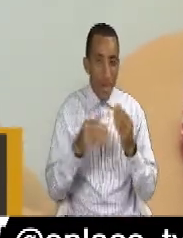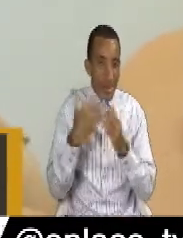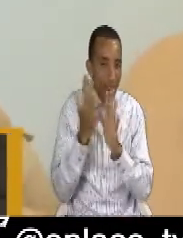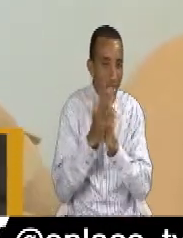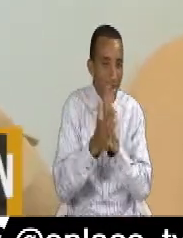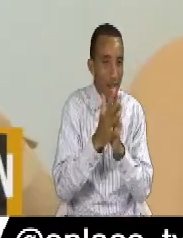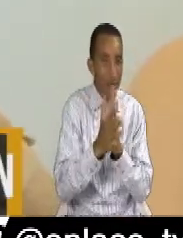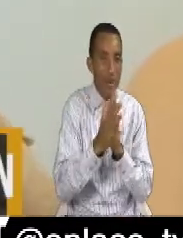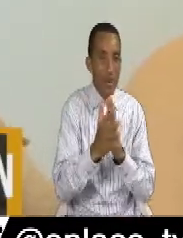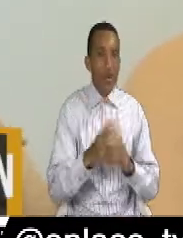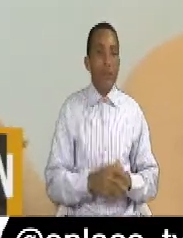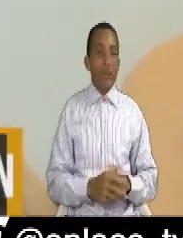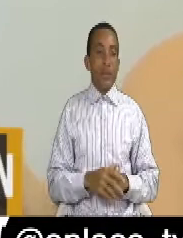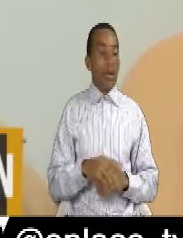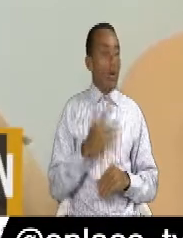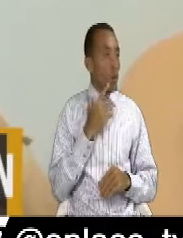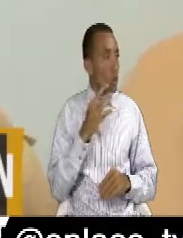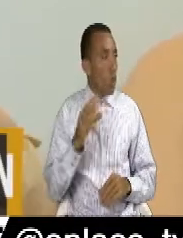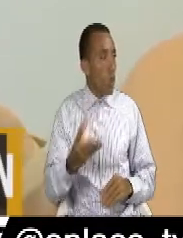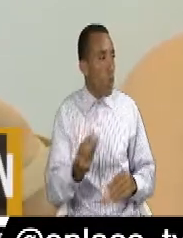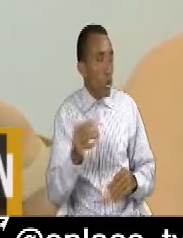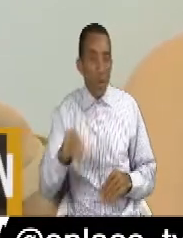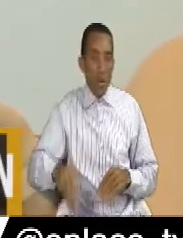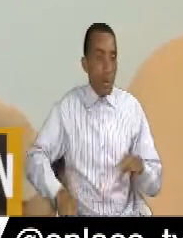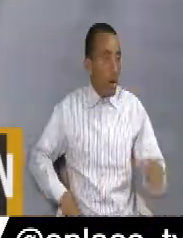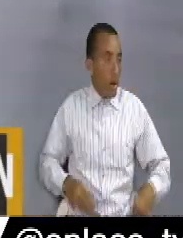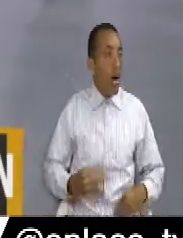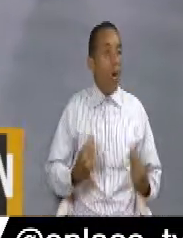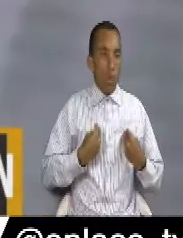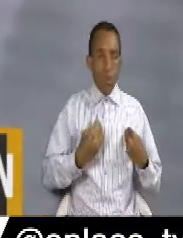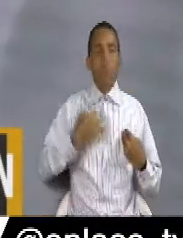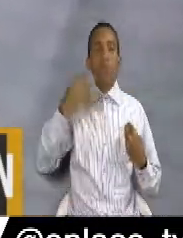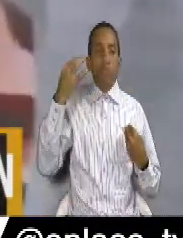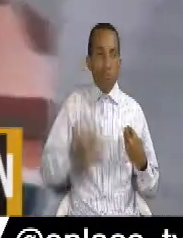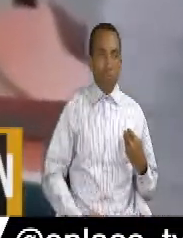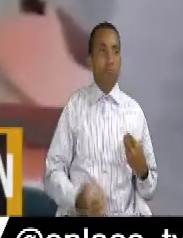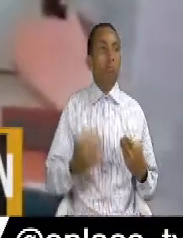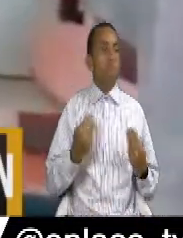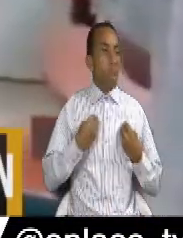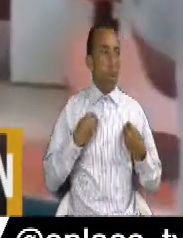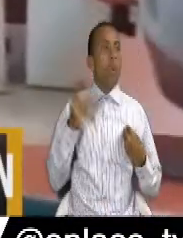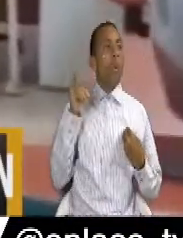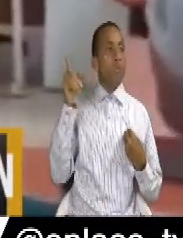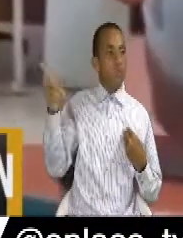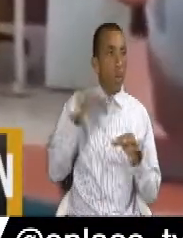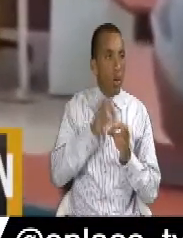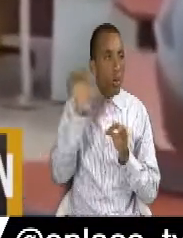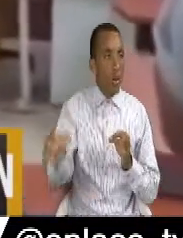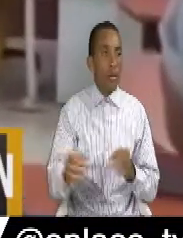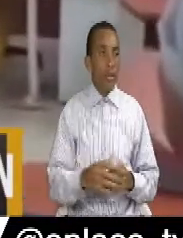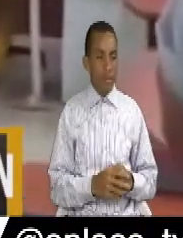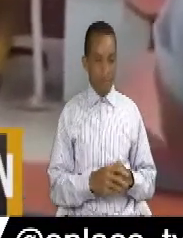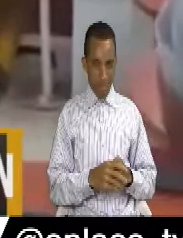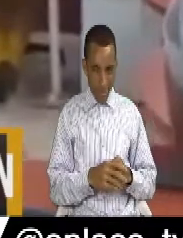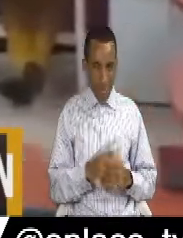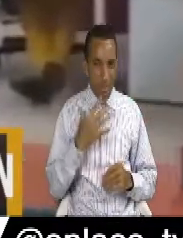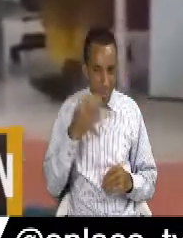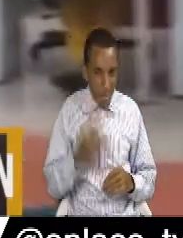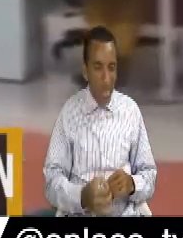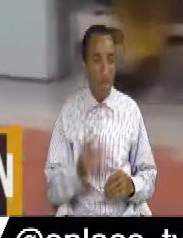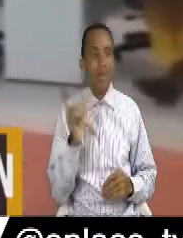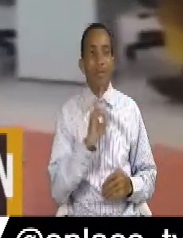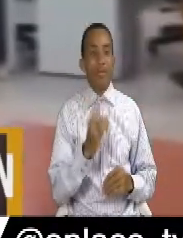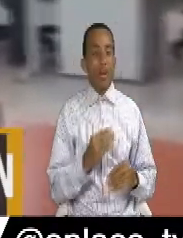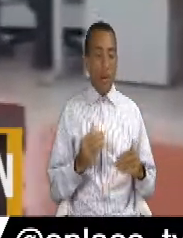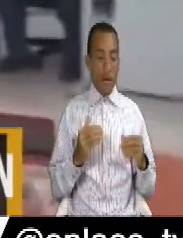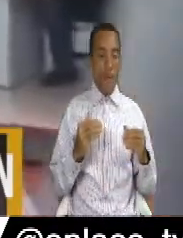ellos se apropiaban del dinero diciendo que eran residentes y resulta que no es así. Nosotros pudimos establecer